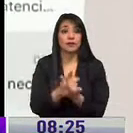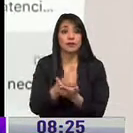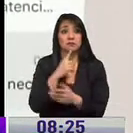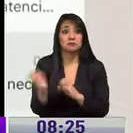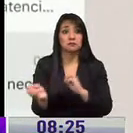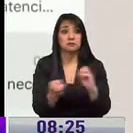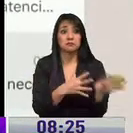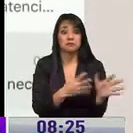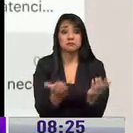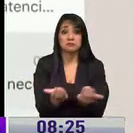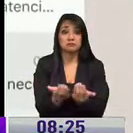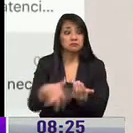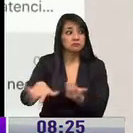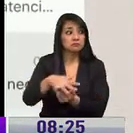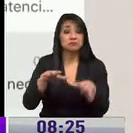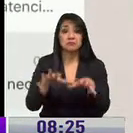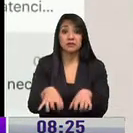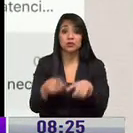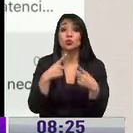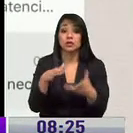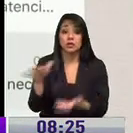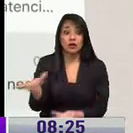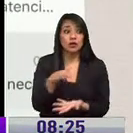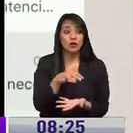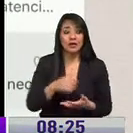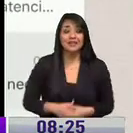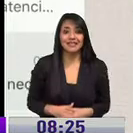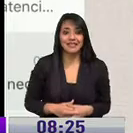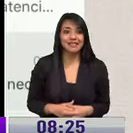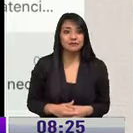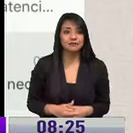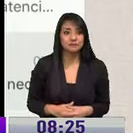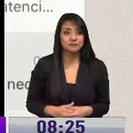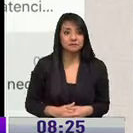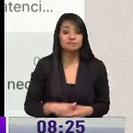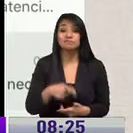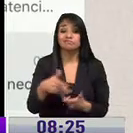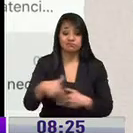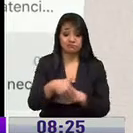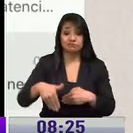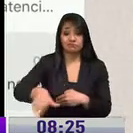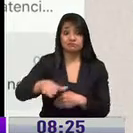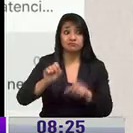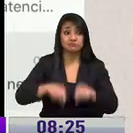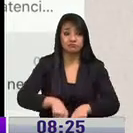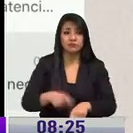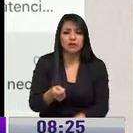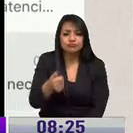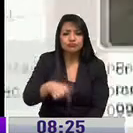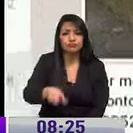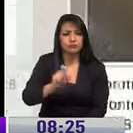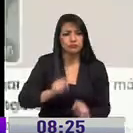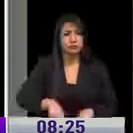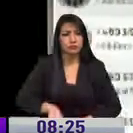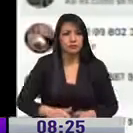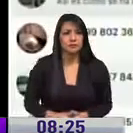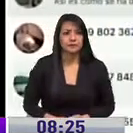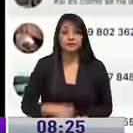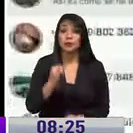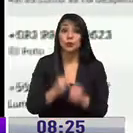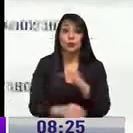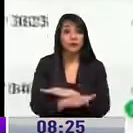estos peluditos. Alguien que los quiera adoptar, por favor. Ahí está, viaje el 23 de octubre, o sea, ya mismo. No sé, amaritos. Y